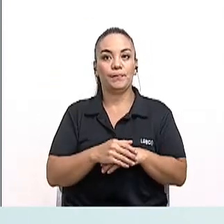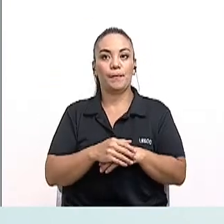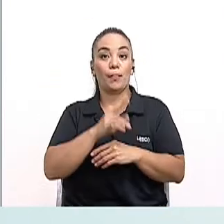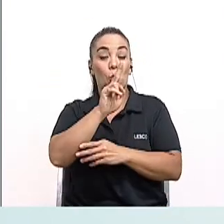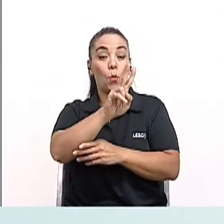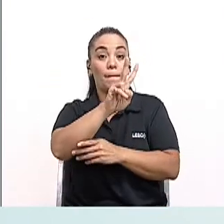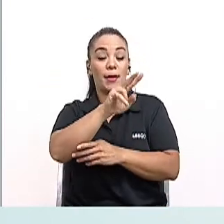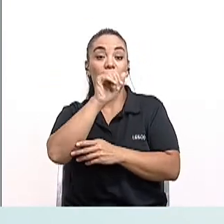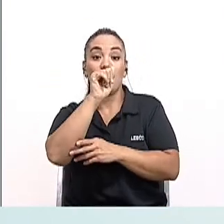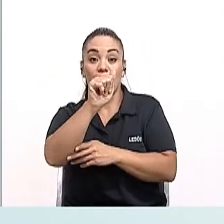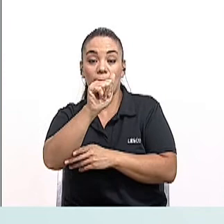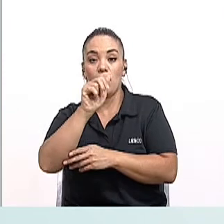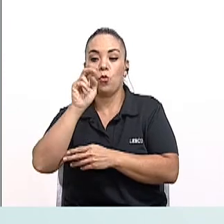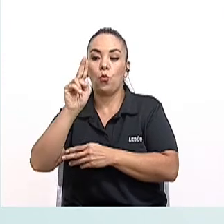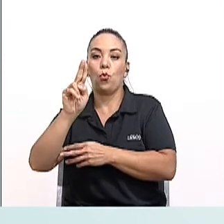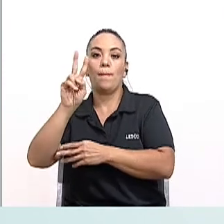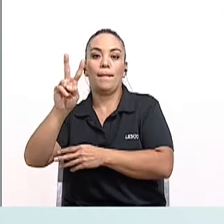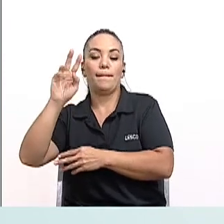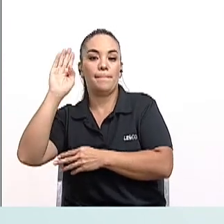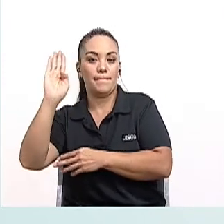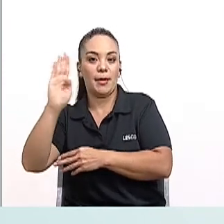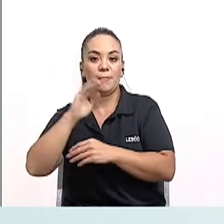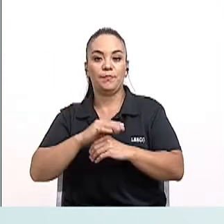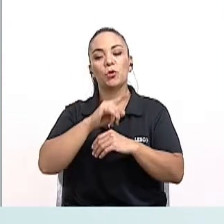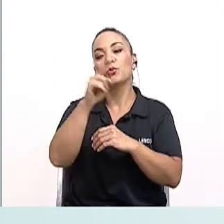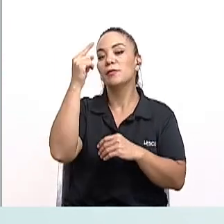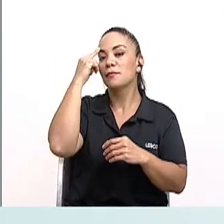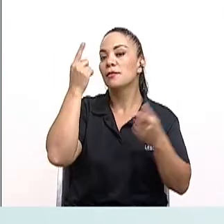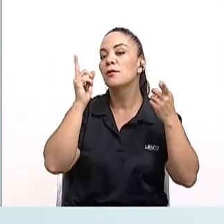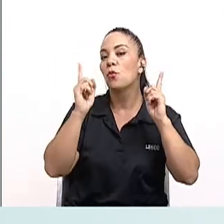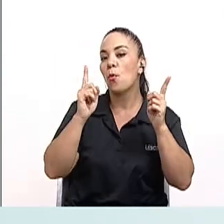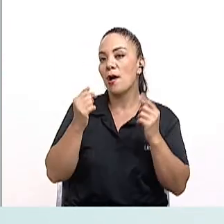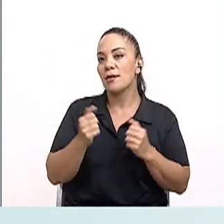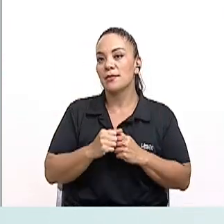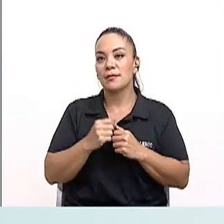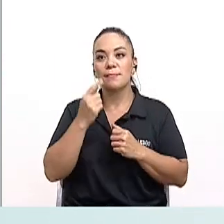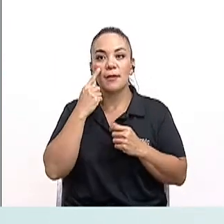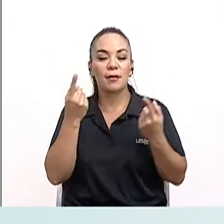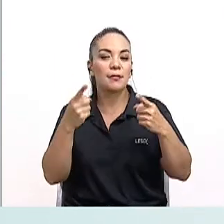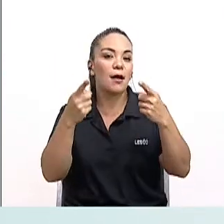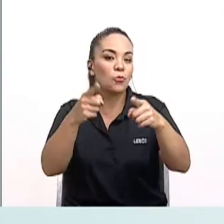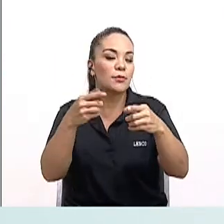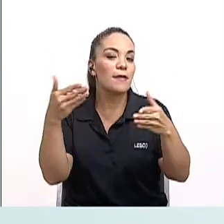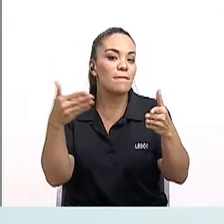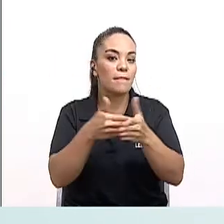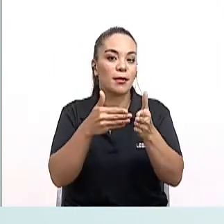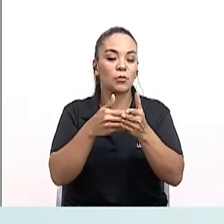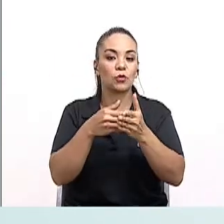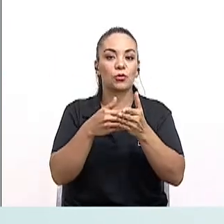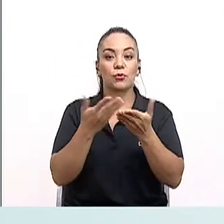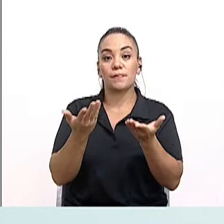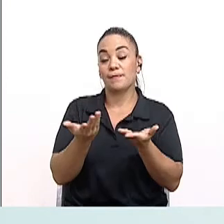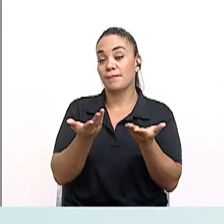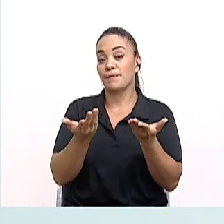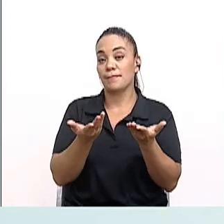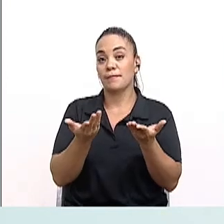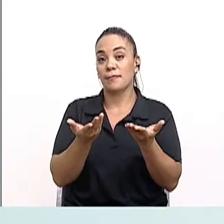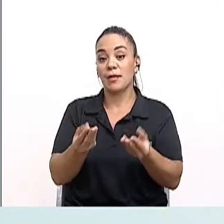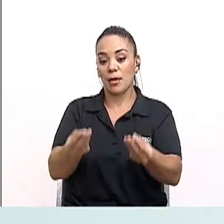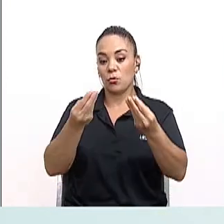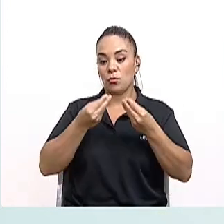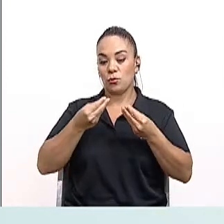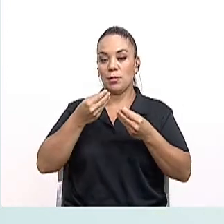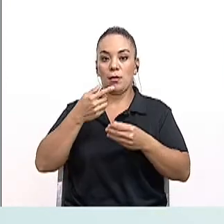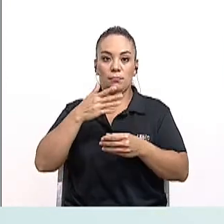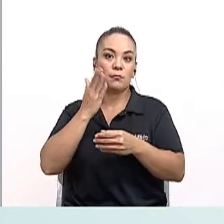la radiación ultravioleta B. Piensen cuáles son esas causas, esos efectos que nos generan, por ejemplo, a nivel de la